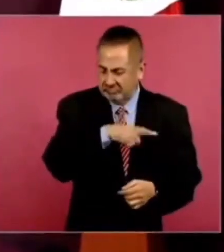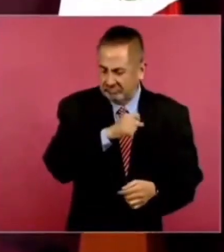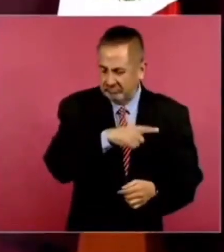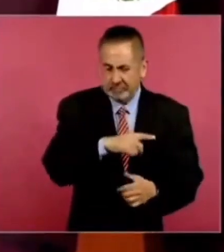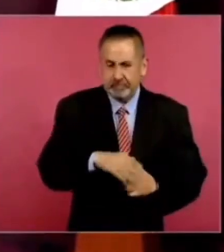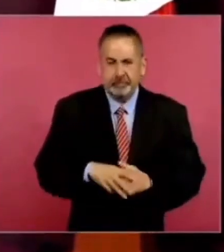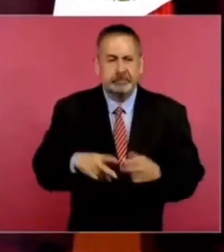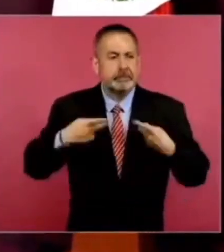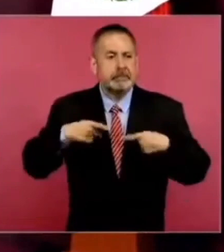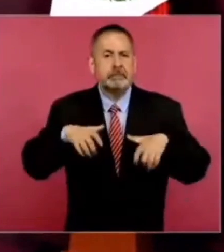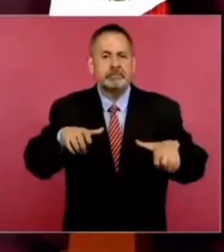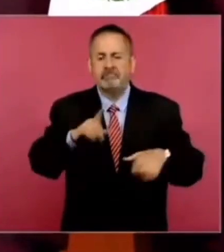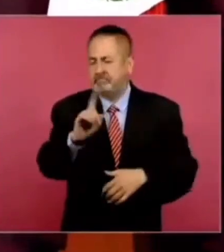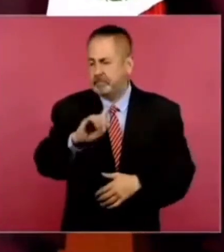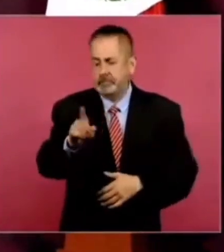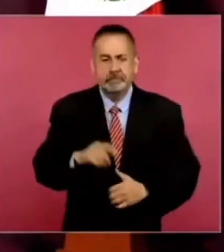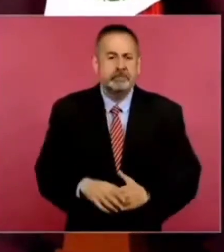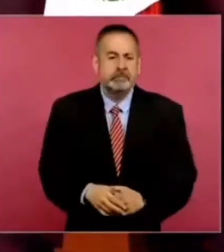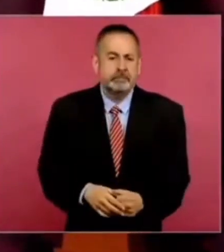No el pueblo.